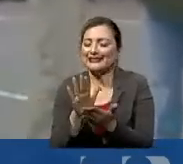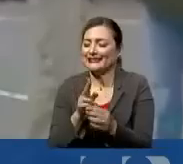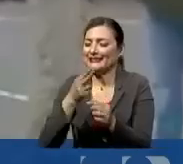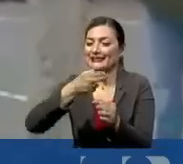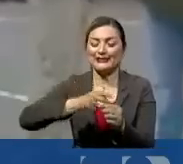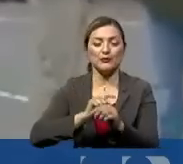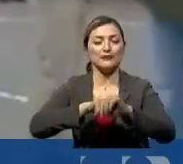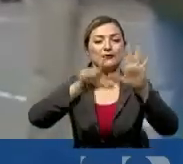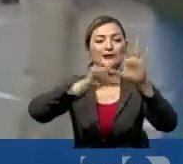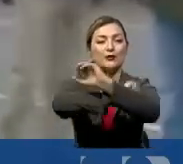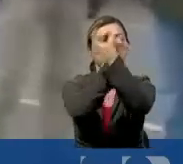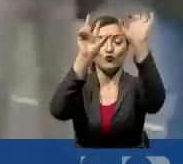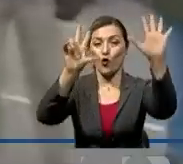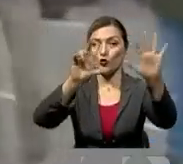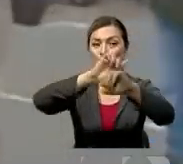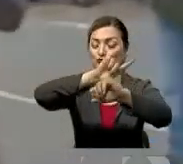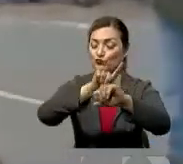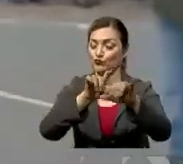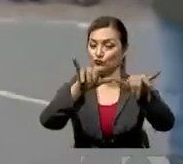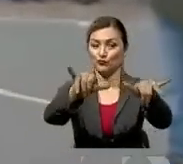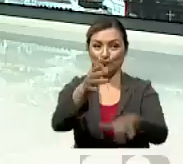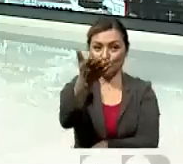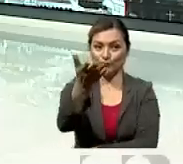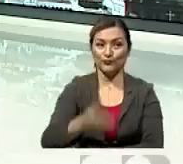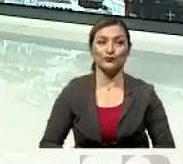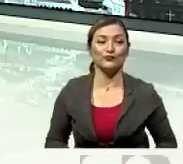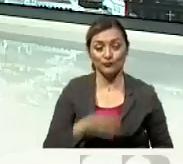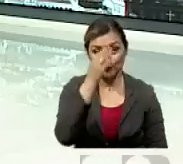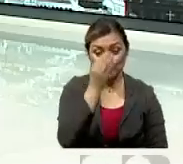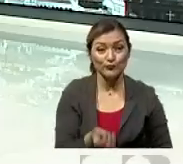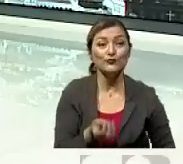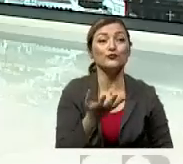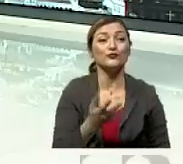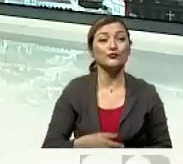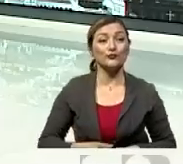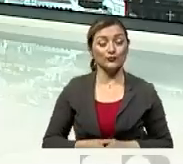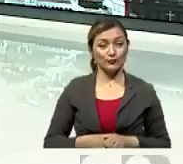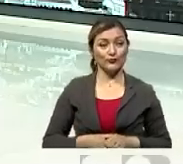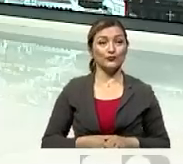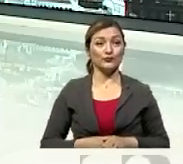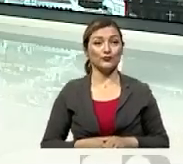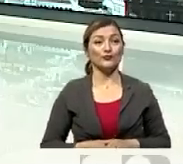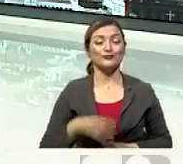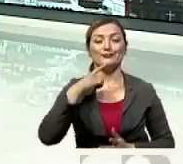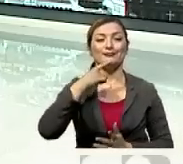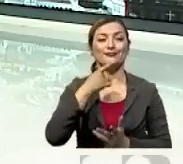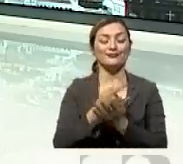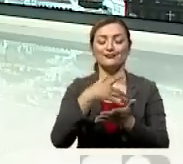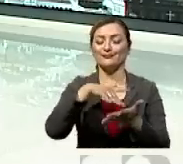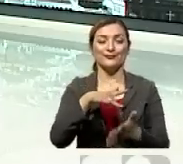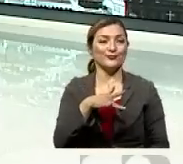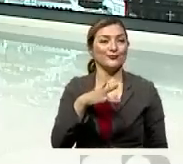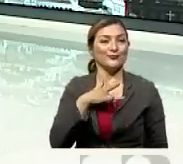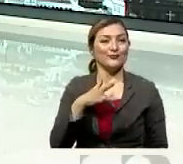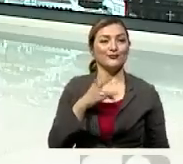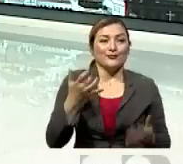8 y 7 de la mañana, regresamos a estudios. Ustedes tienen más noticias. Muy buenos días. Efectivamente, Juan Miguel, es el sentir de los estudiantes